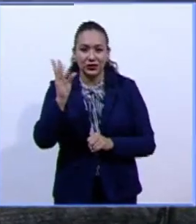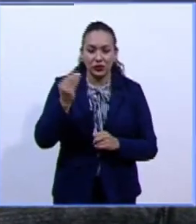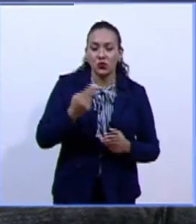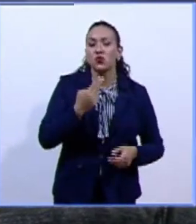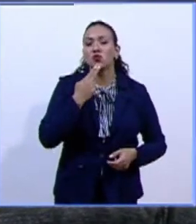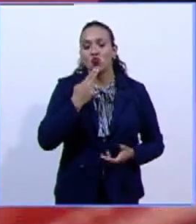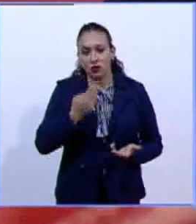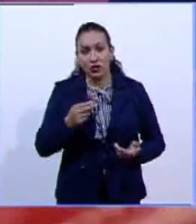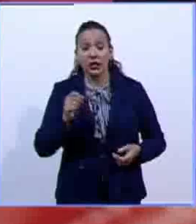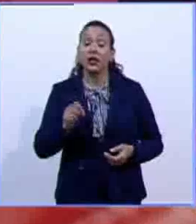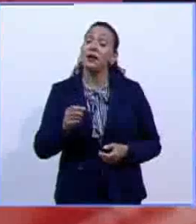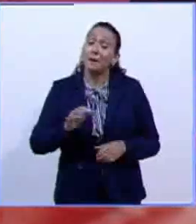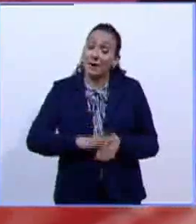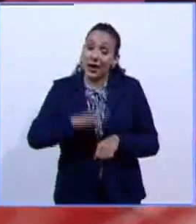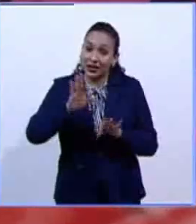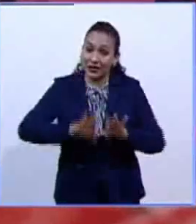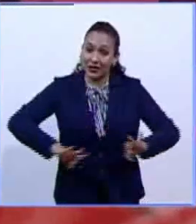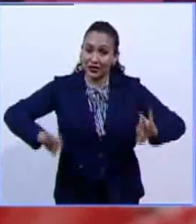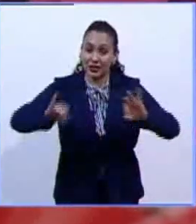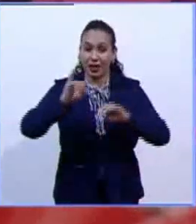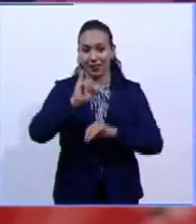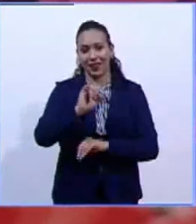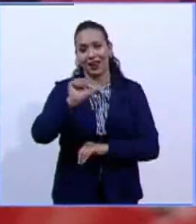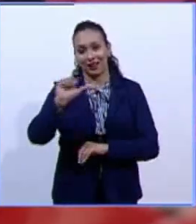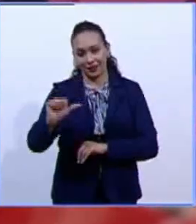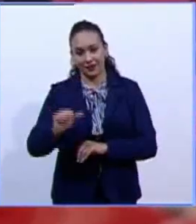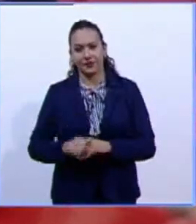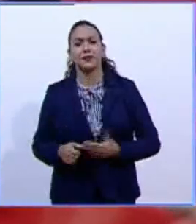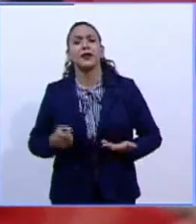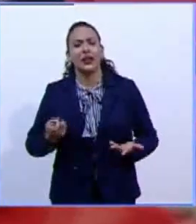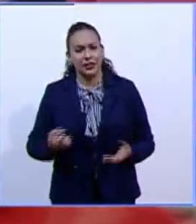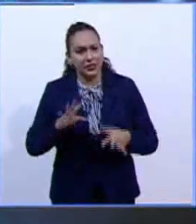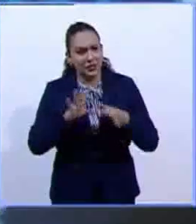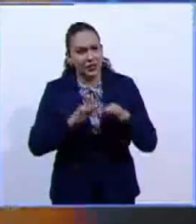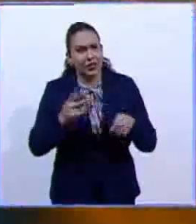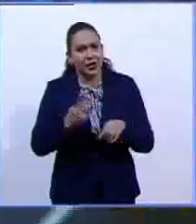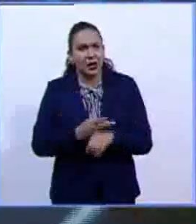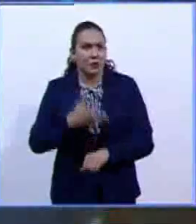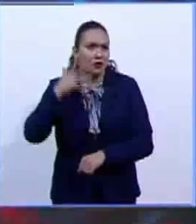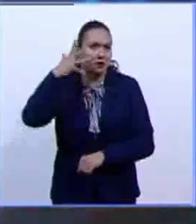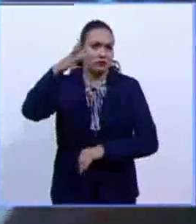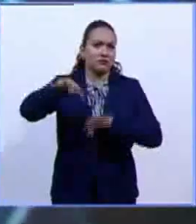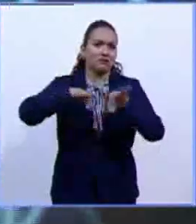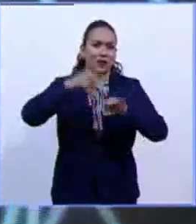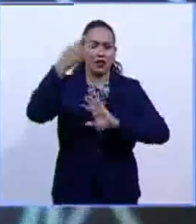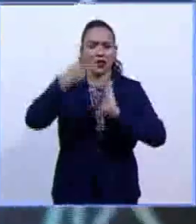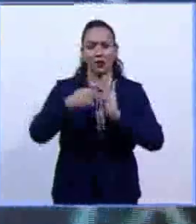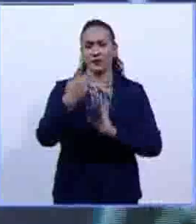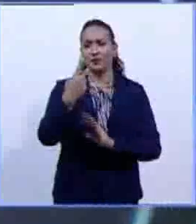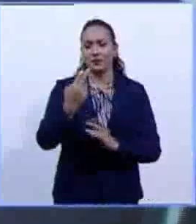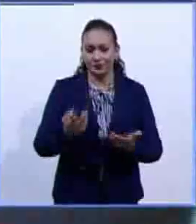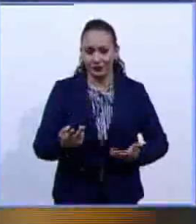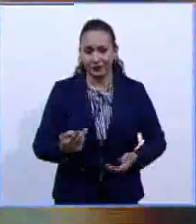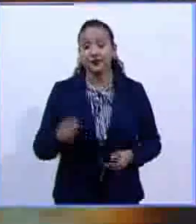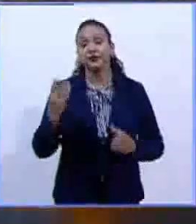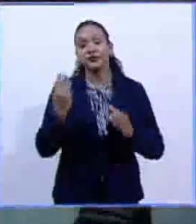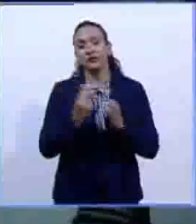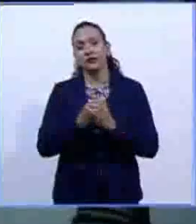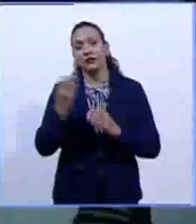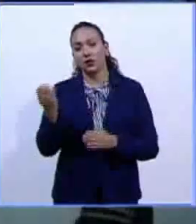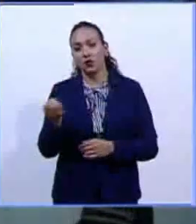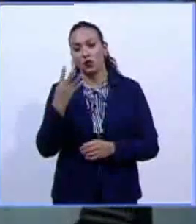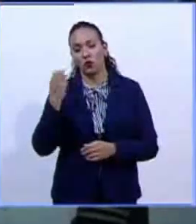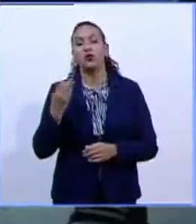todo inteligencia artificial. Es parte del informe sobre el futuro del empleo 2025 elaborado por el Foro Económico